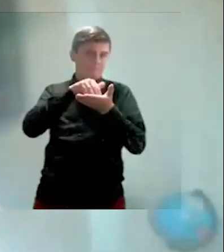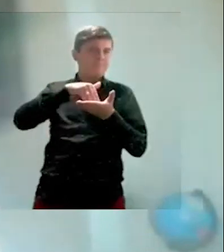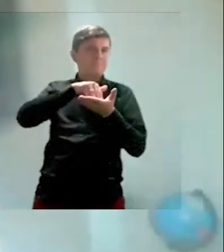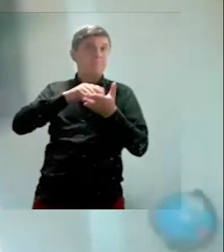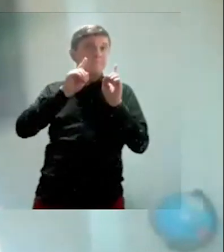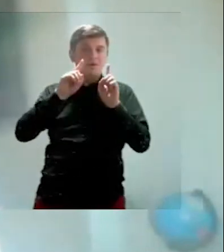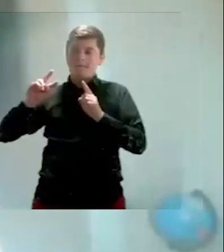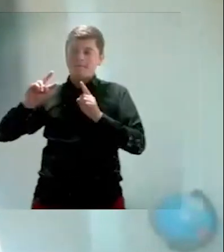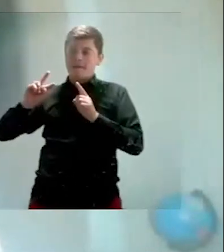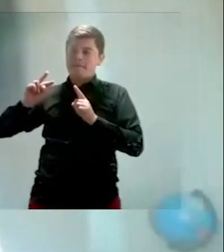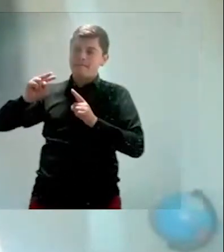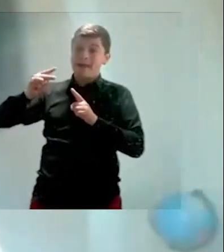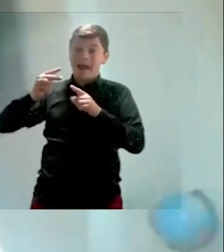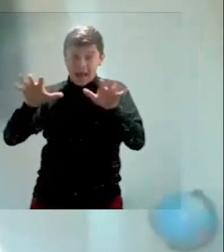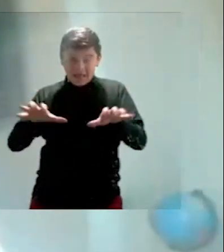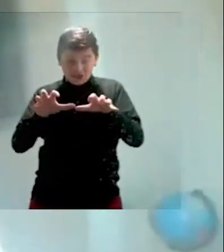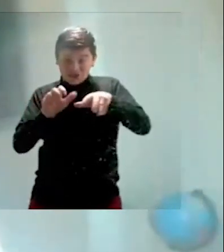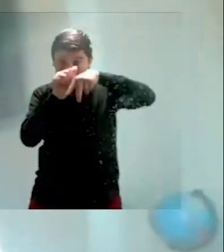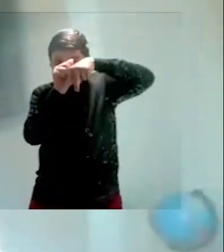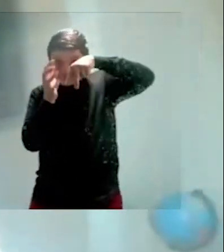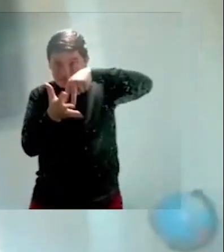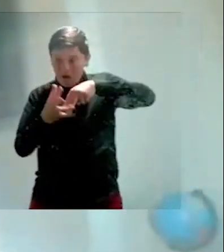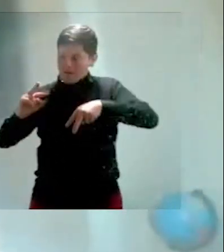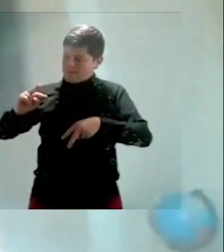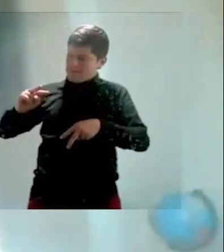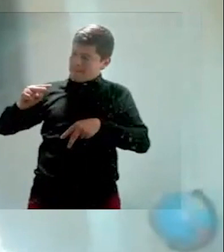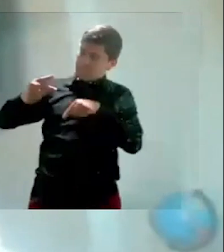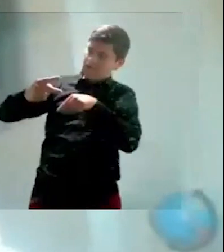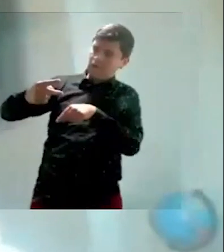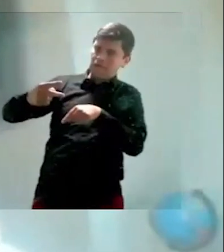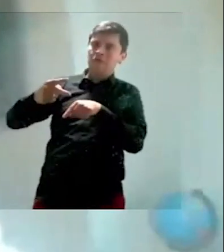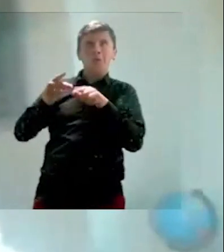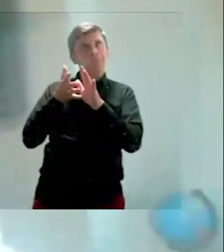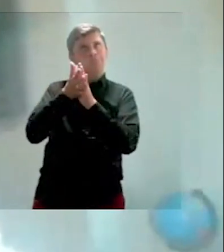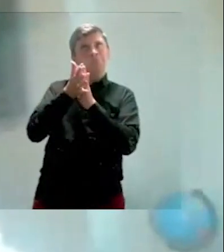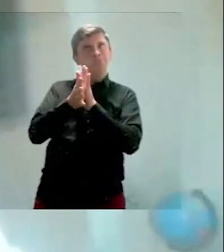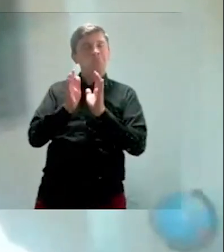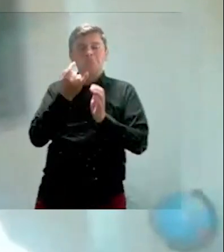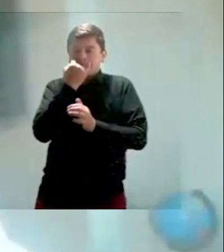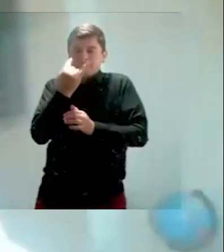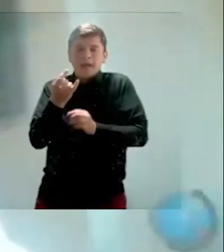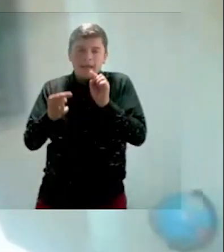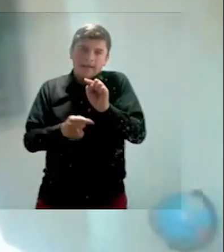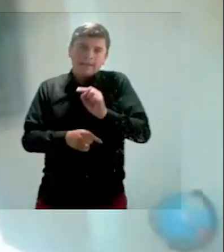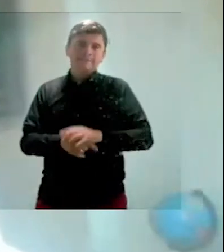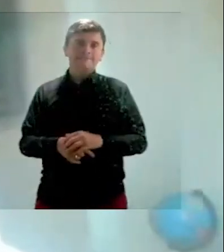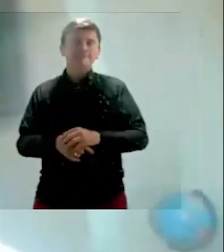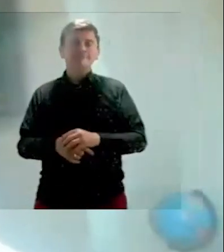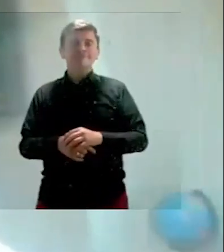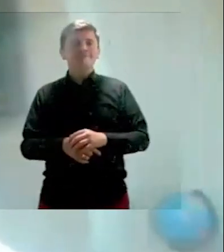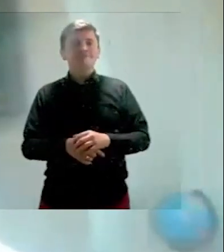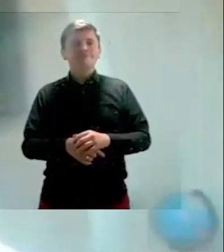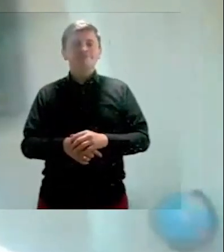enfrentamientos de las cortes en punto a las tutelas contra providencias judiciales, estaba un